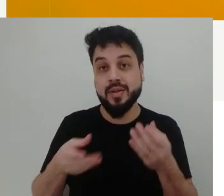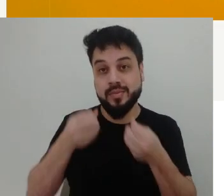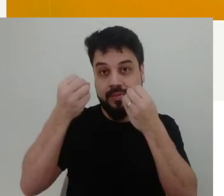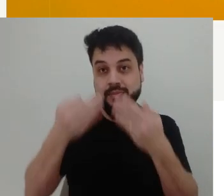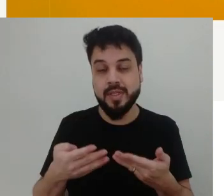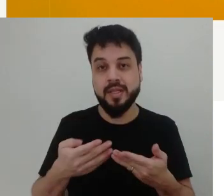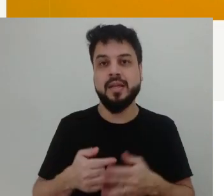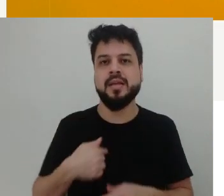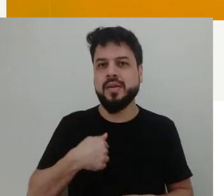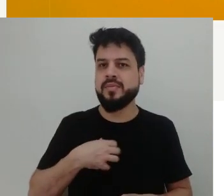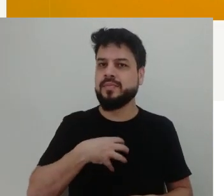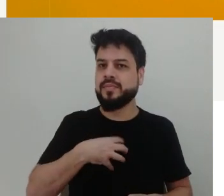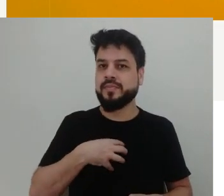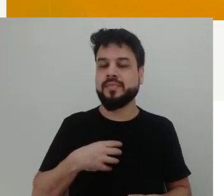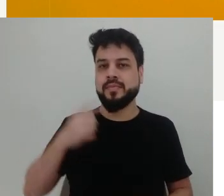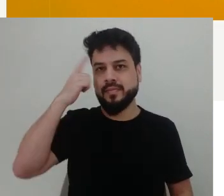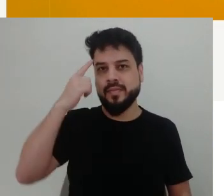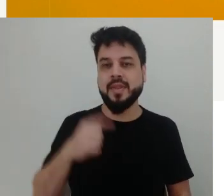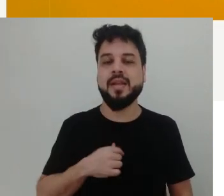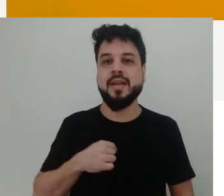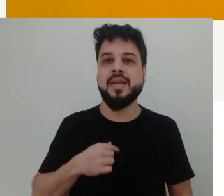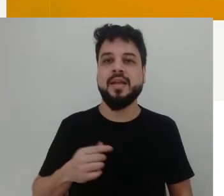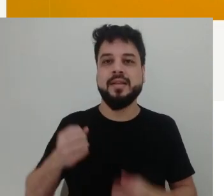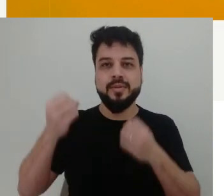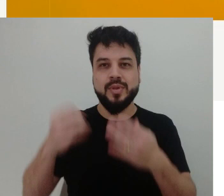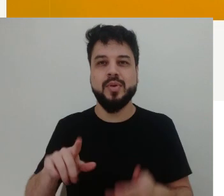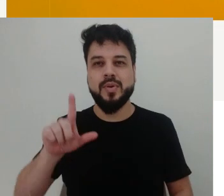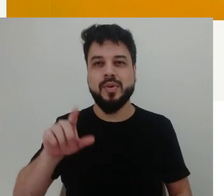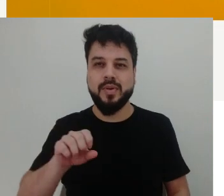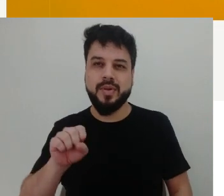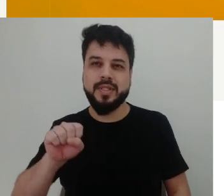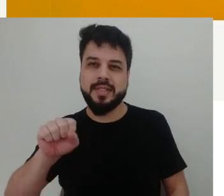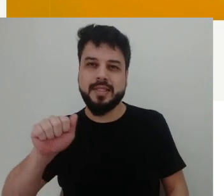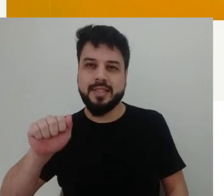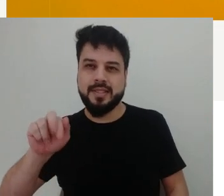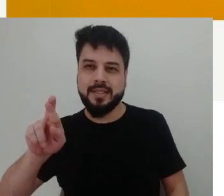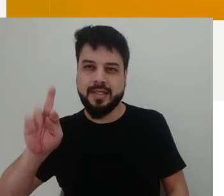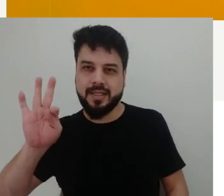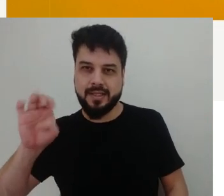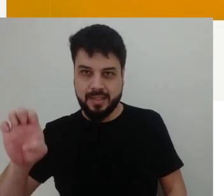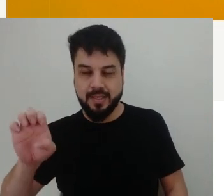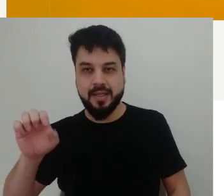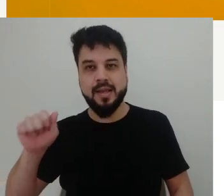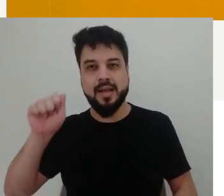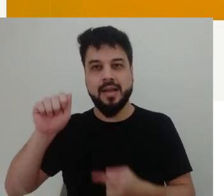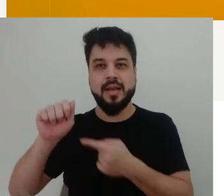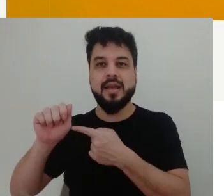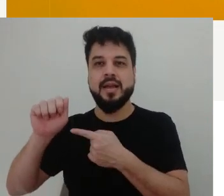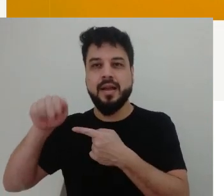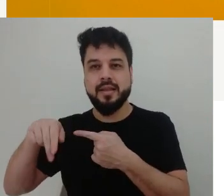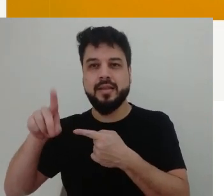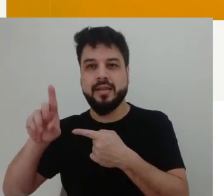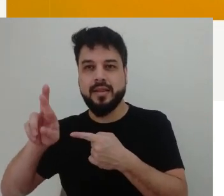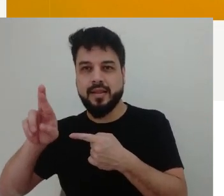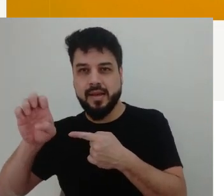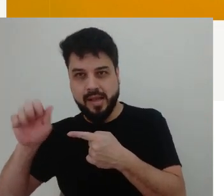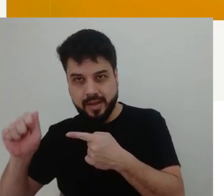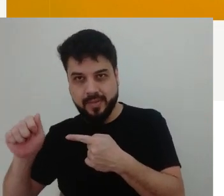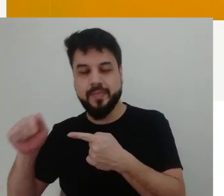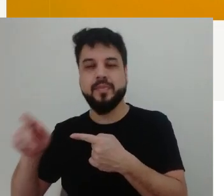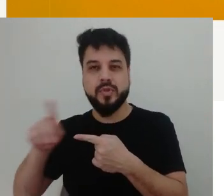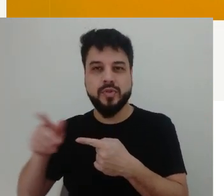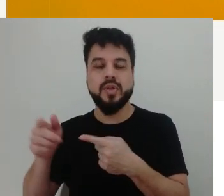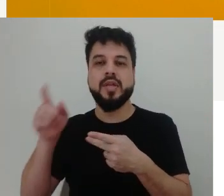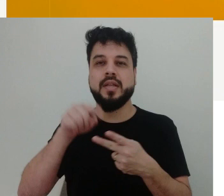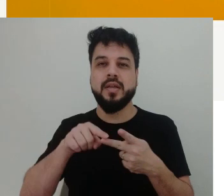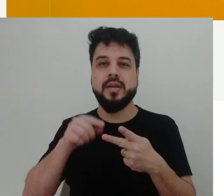sí continúa hasta hoy. Y, ¿verdad? Quería contarles brevemente que una de las cosas que estamos haciendo en la maestría, les había mencionado, era